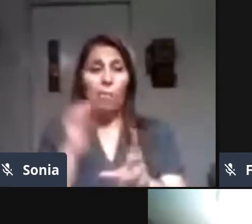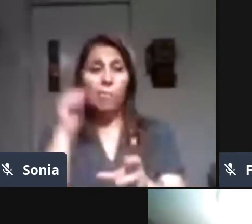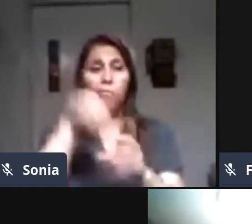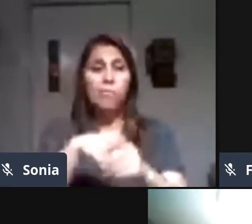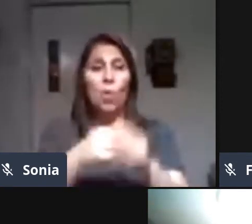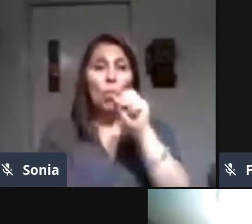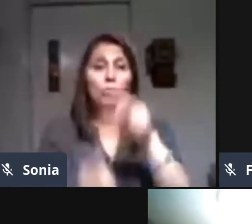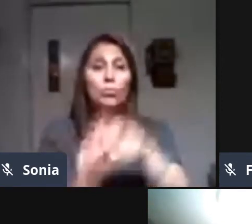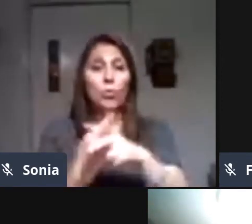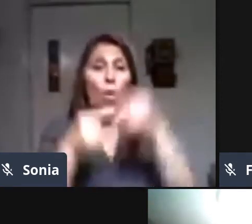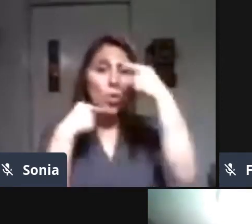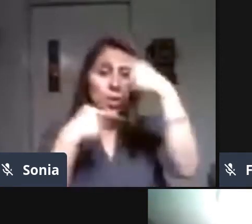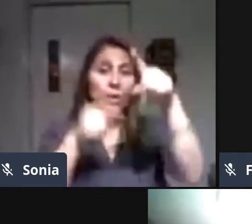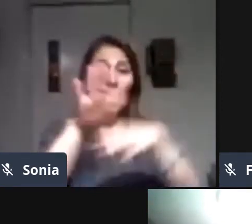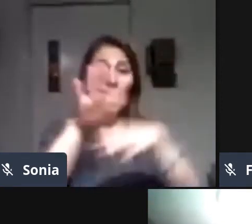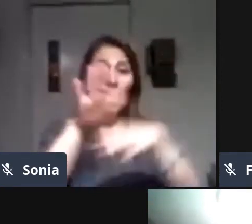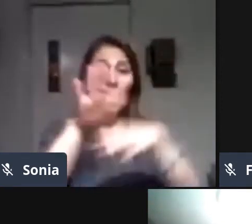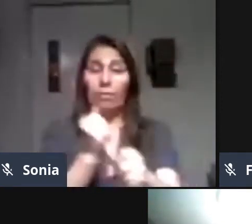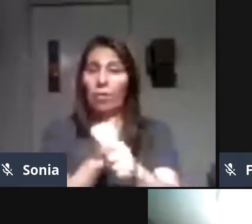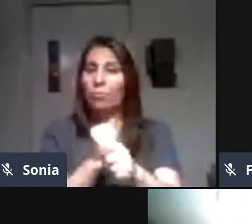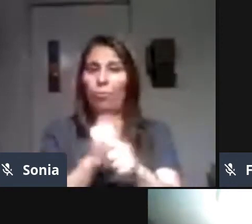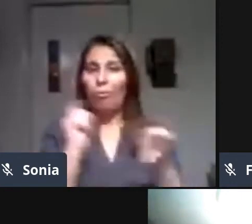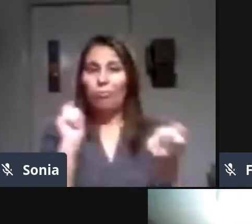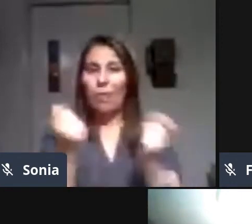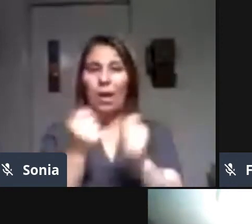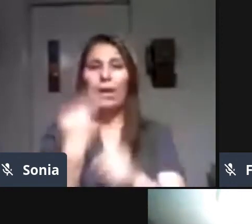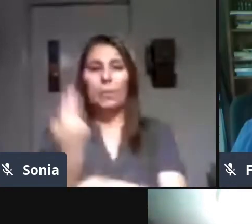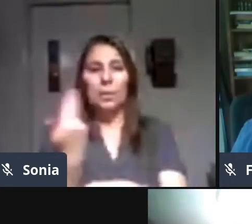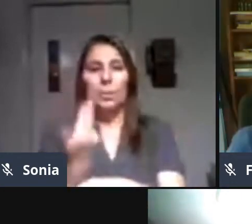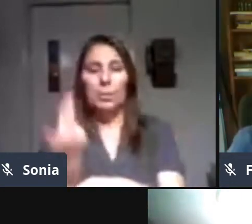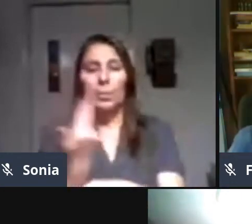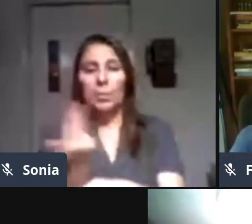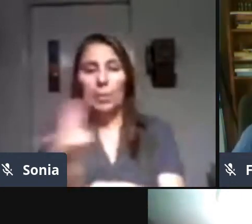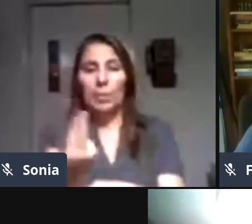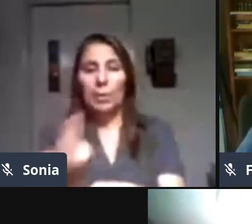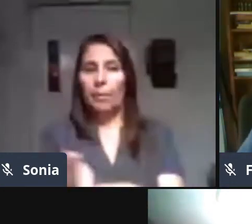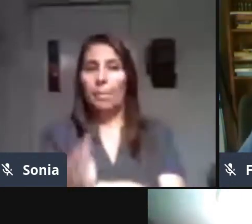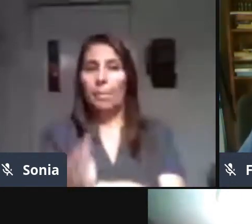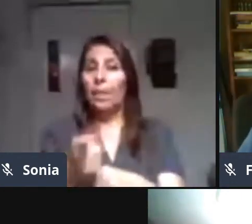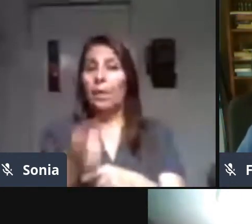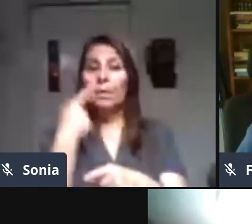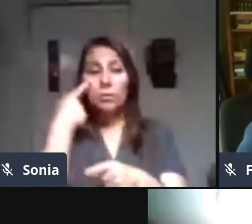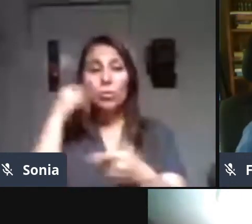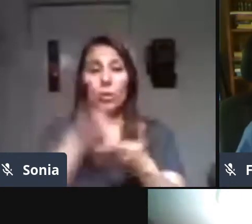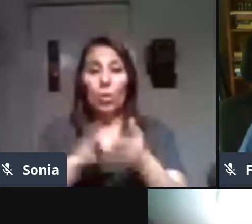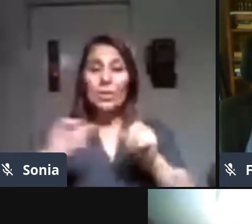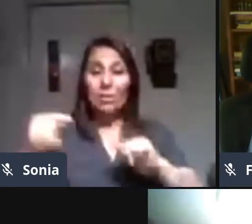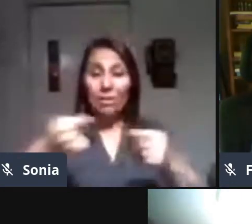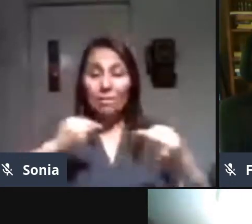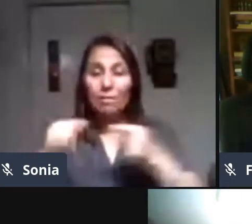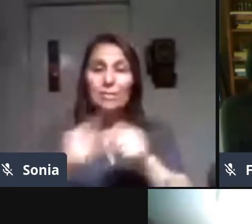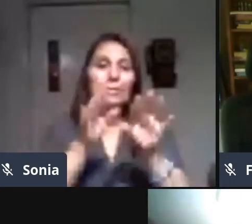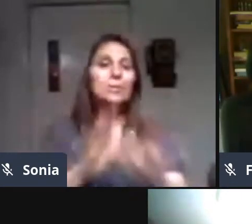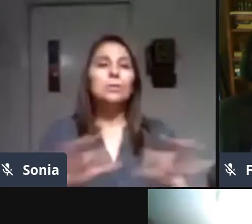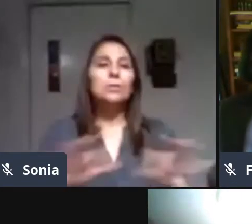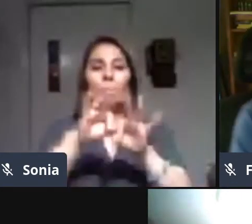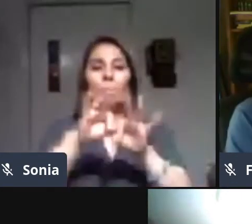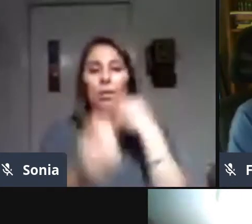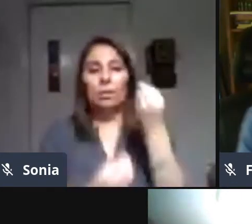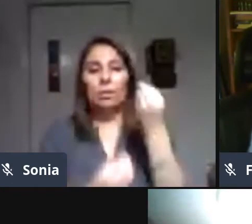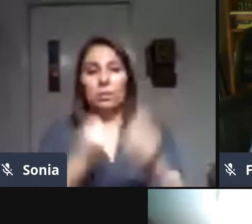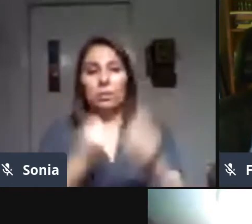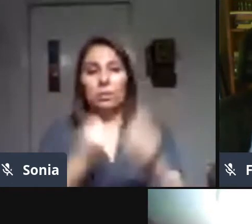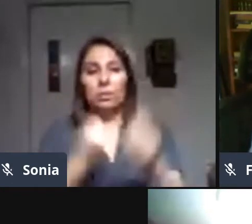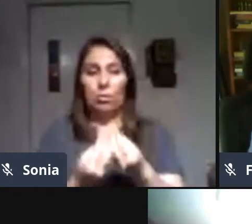es el debate también es importante darle o no ese debate contemporáneo de si efectivamente todo lo que se compra y se vende